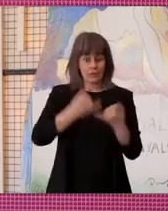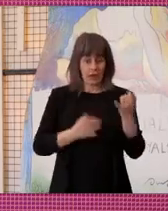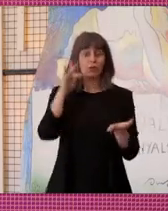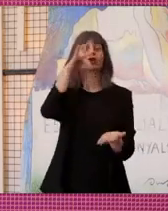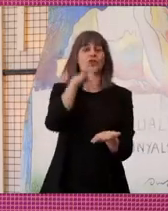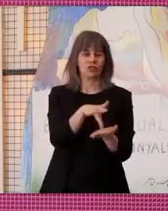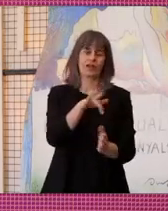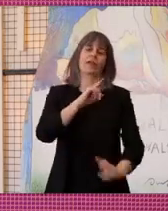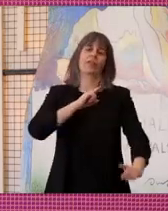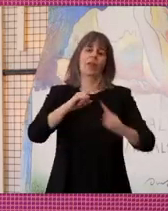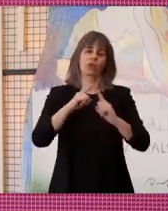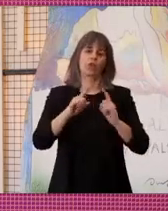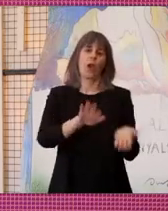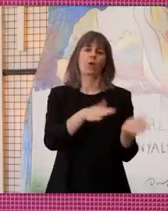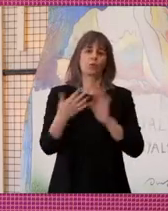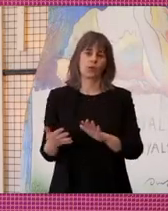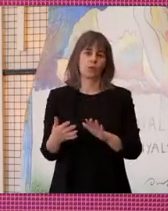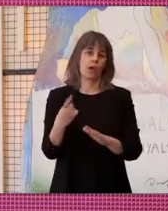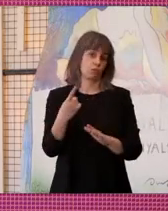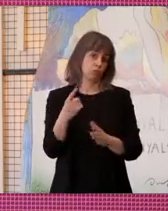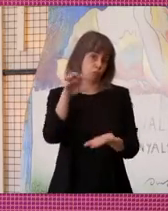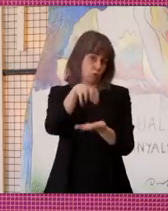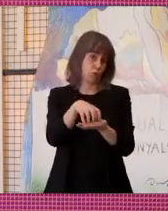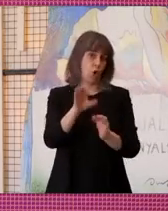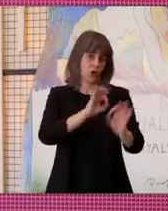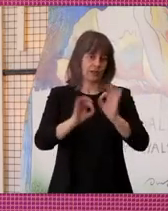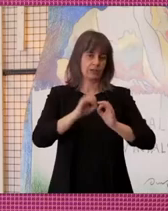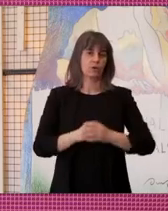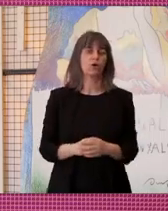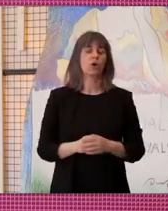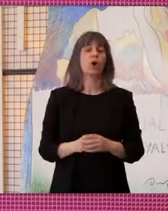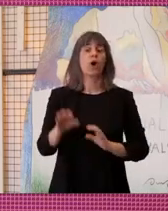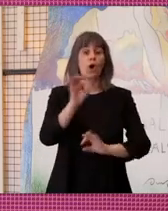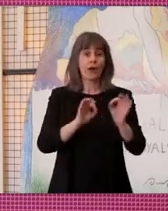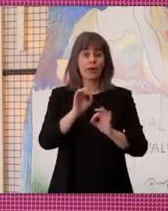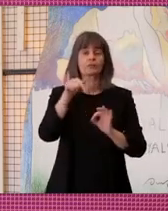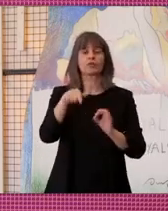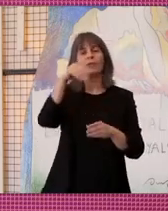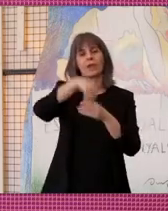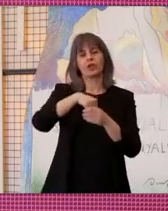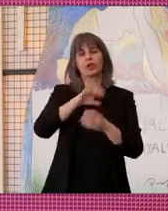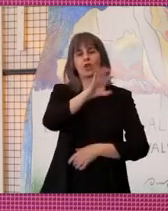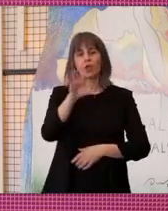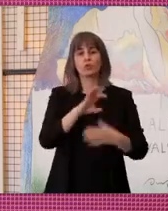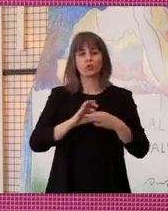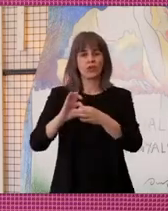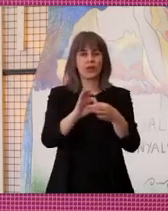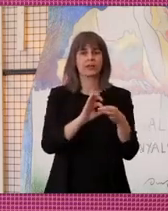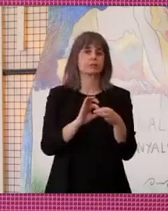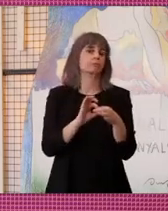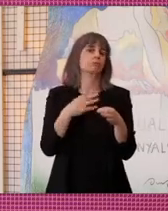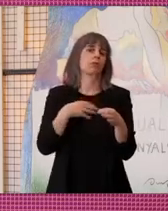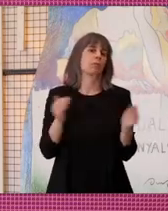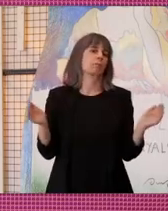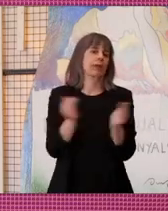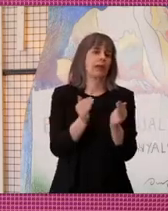de un organismo que es un organismo dentro de Naciones Unidas Pues a lo mejor es mucho más pequeño que